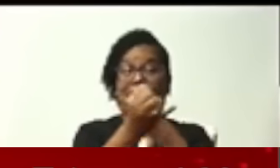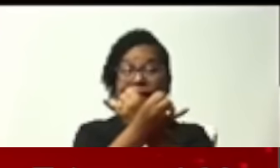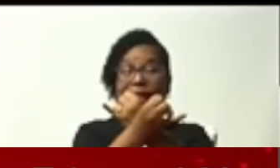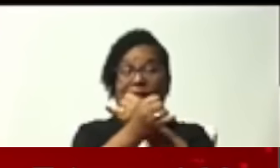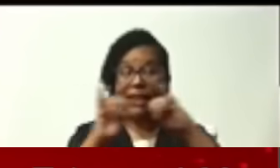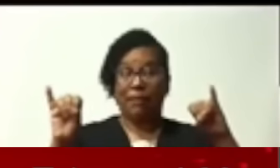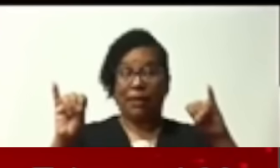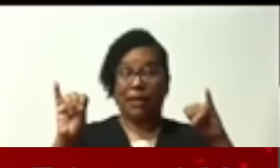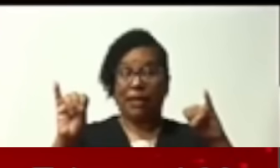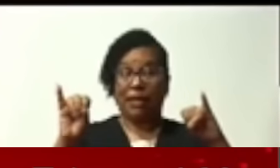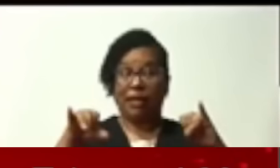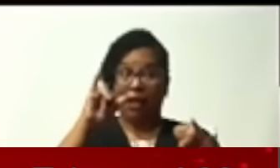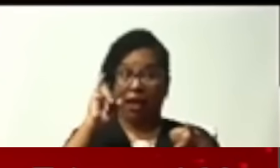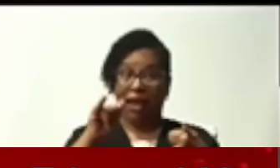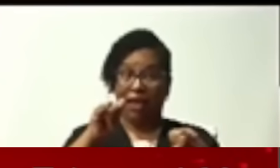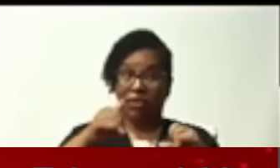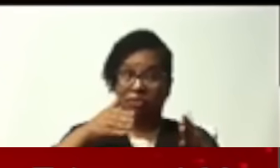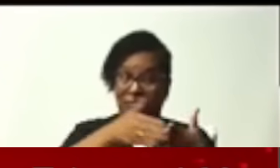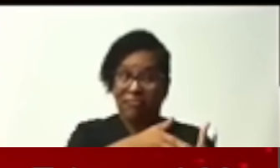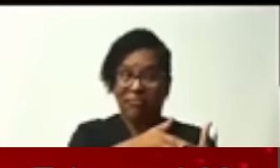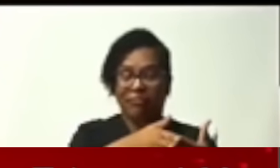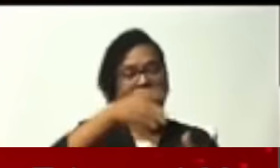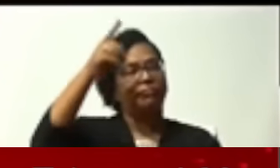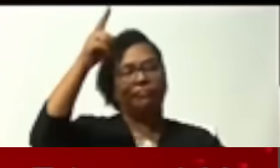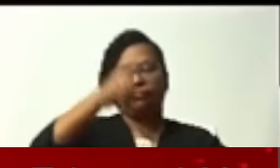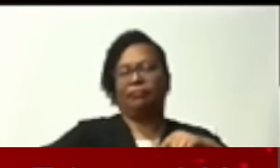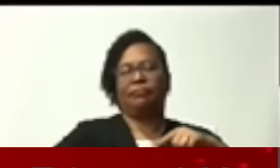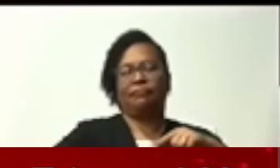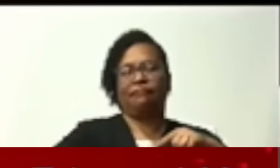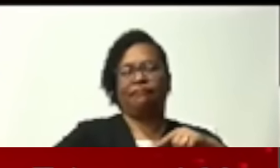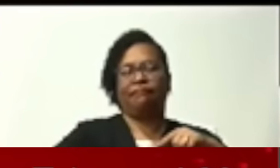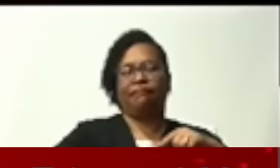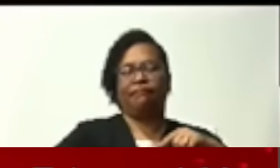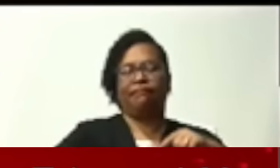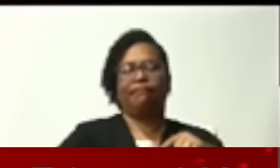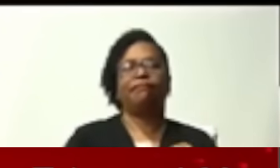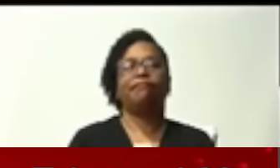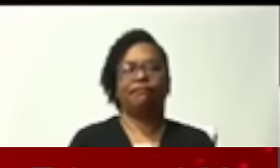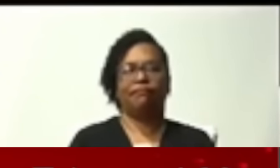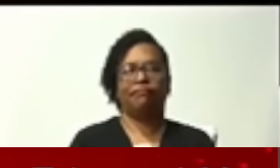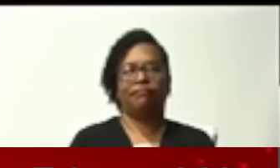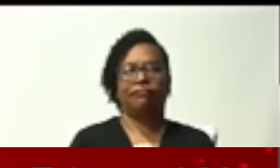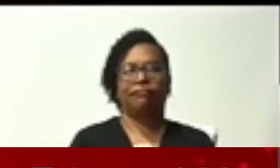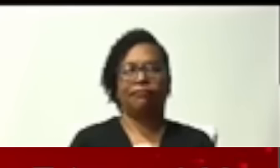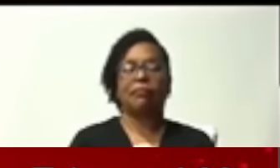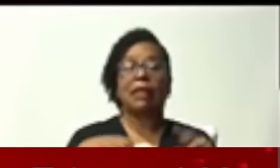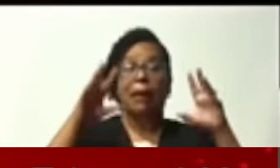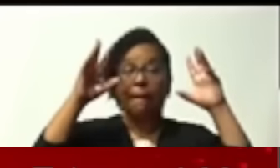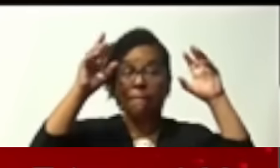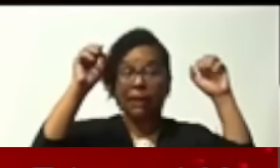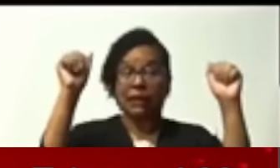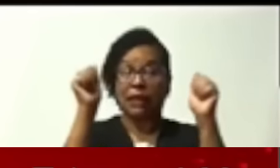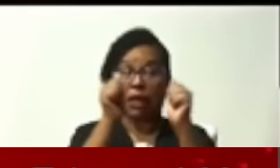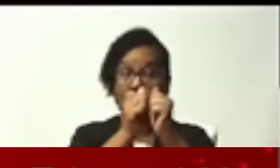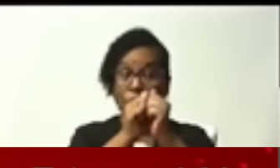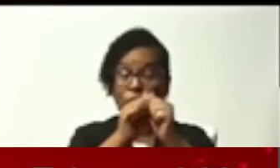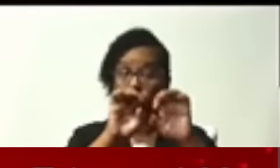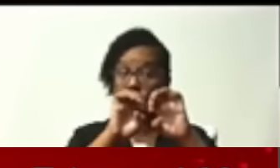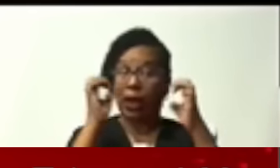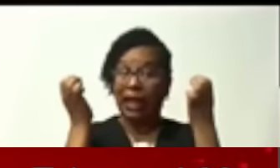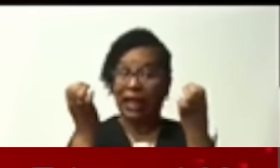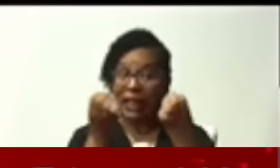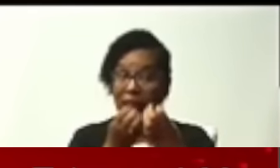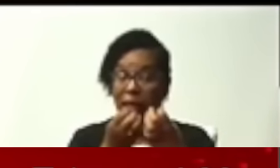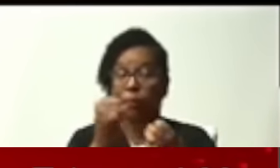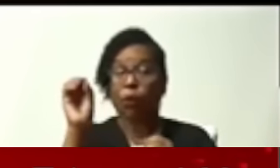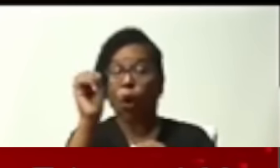es inviolable. Ninguno de los poderes públicos organizados por la presente Constitución puede realizar o permitir la realización